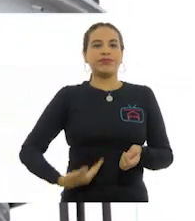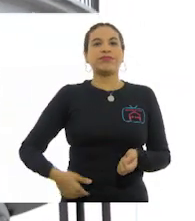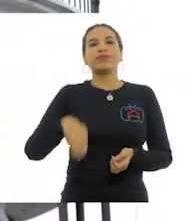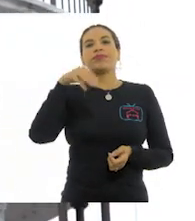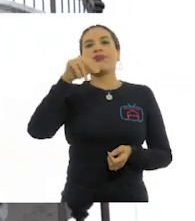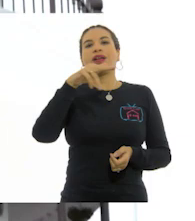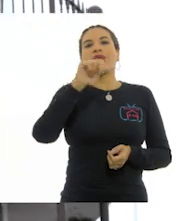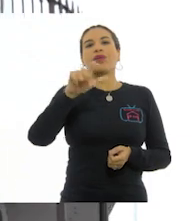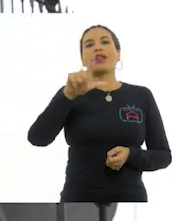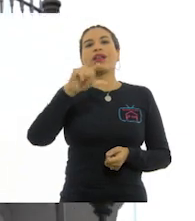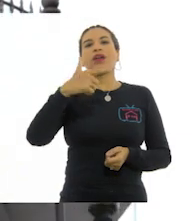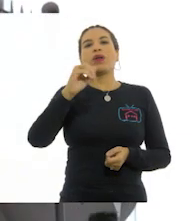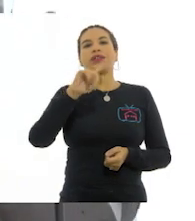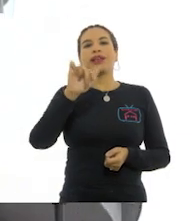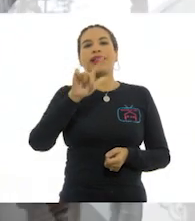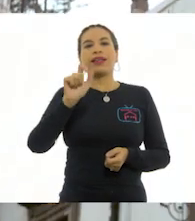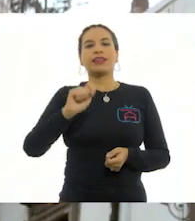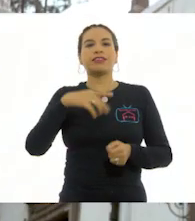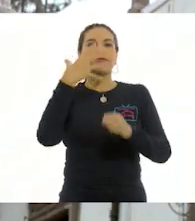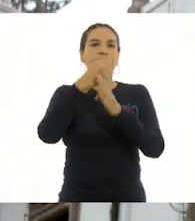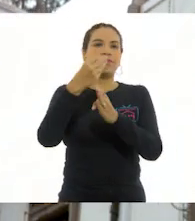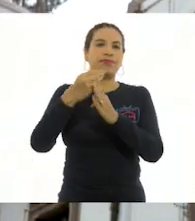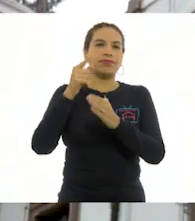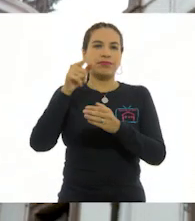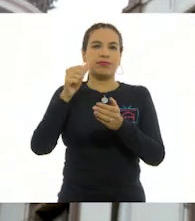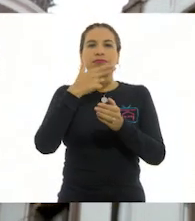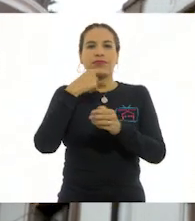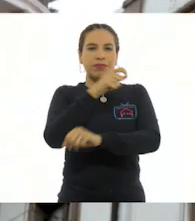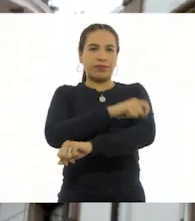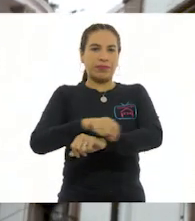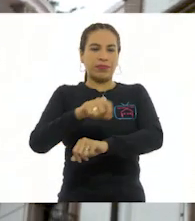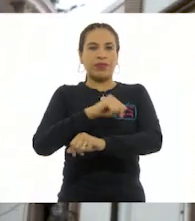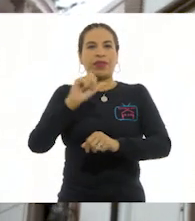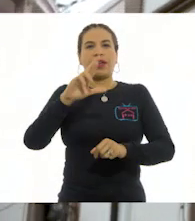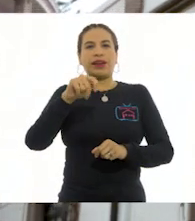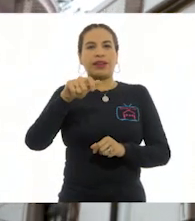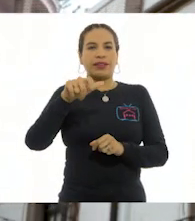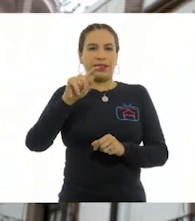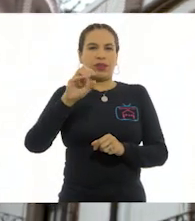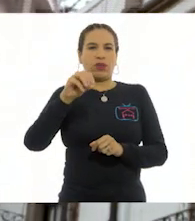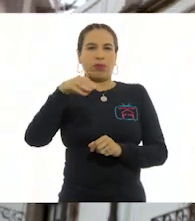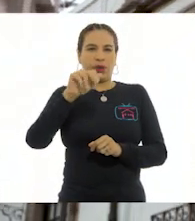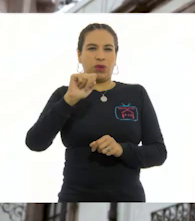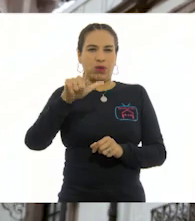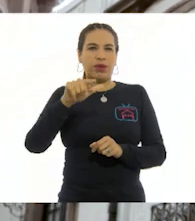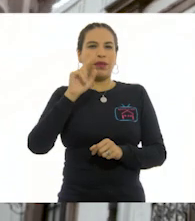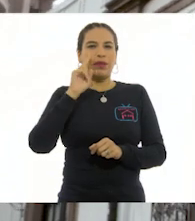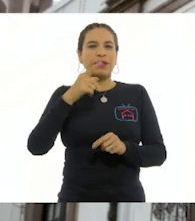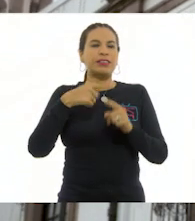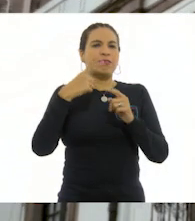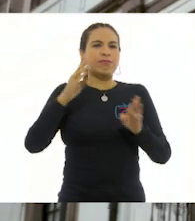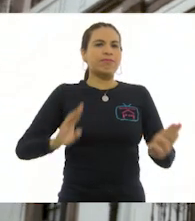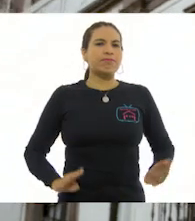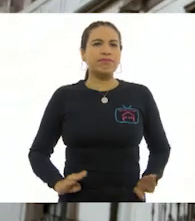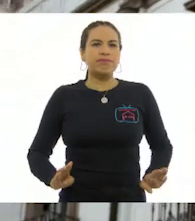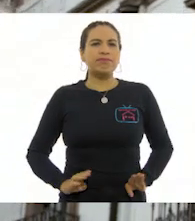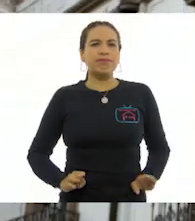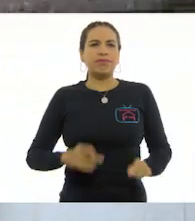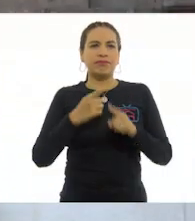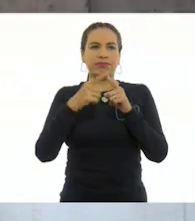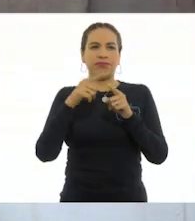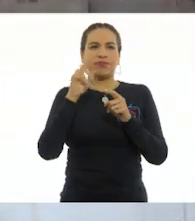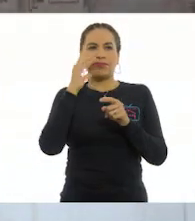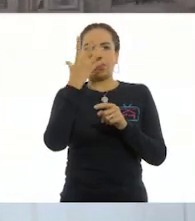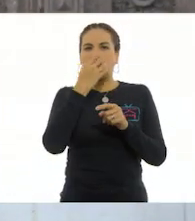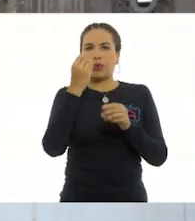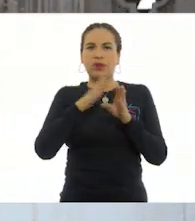González, le mandó remodelarla al arquitecto Antonio Rivas Mercado, y que podemos ver muy característico en esos torreones